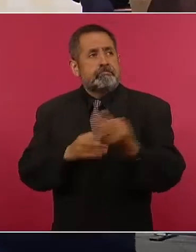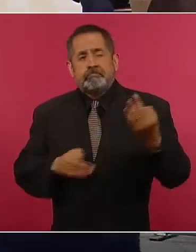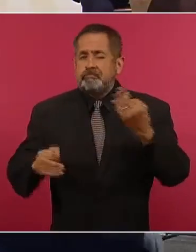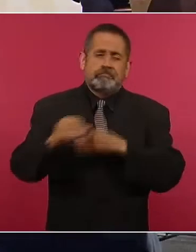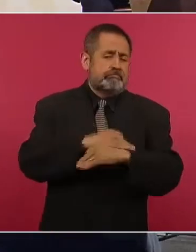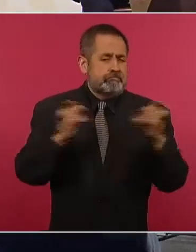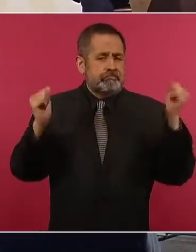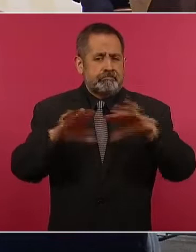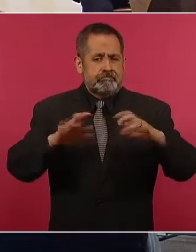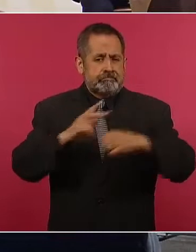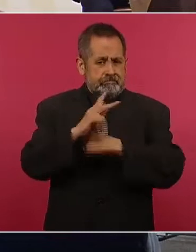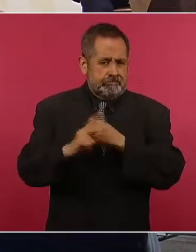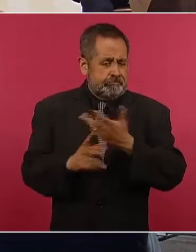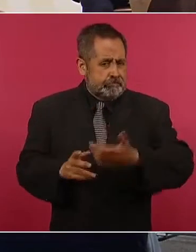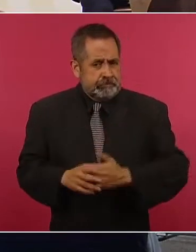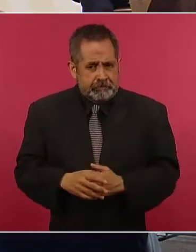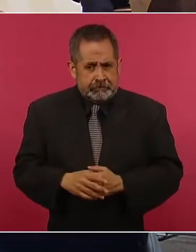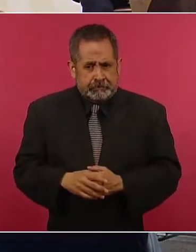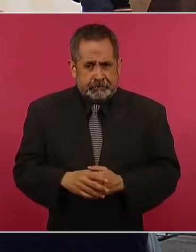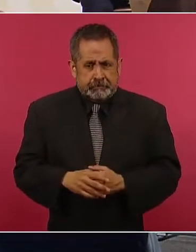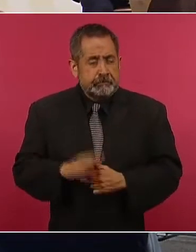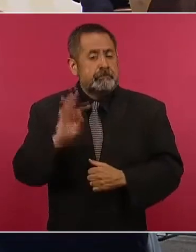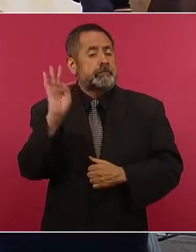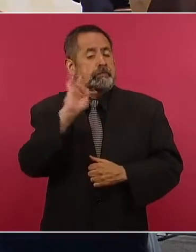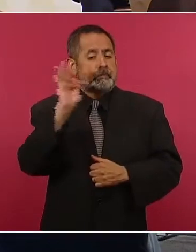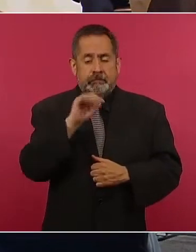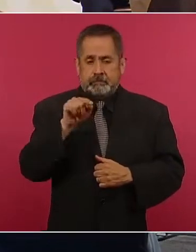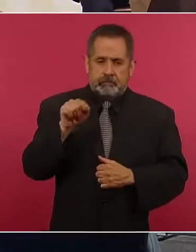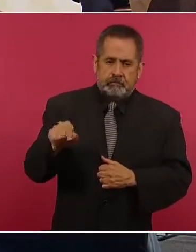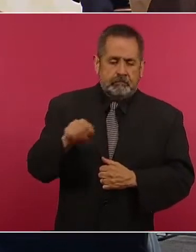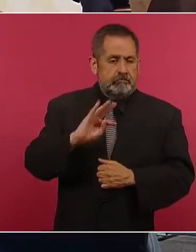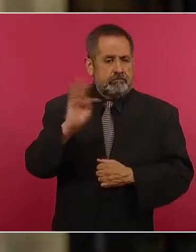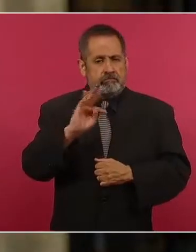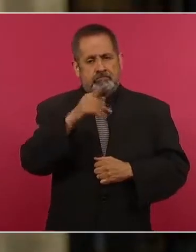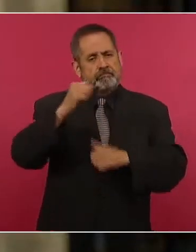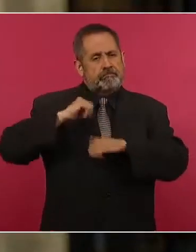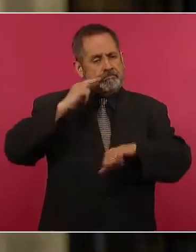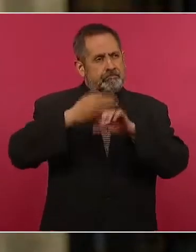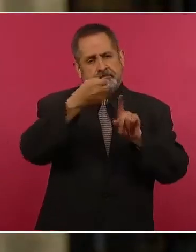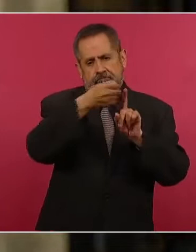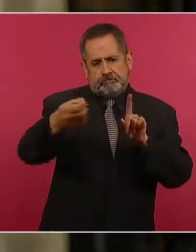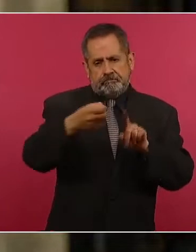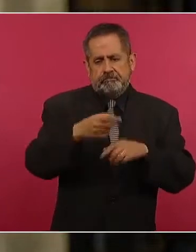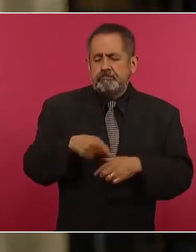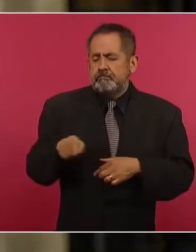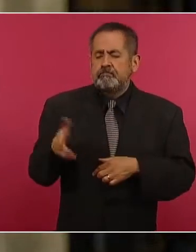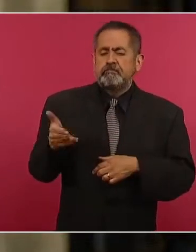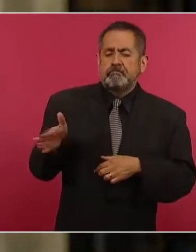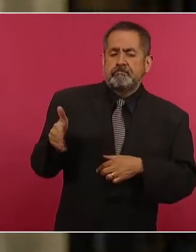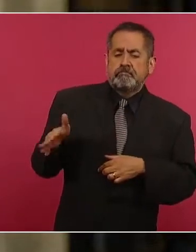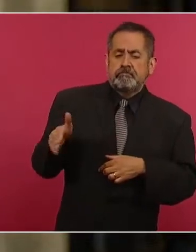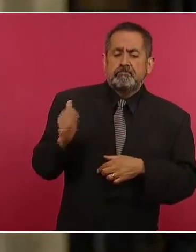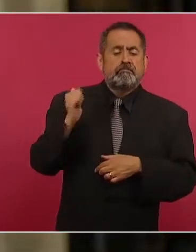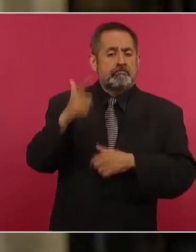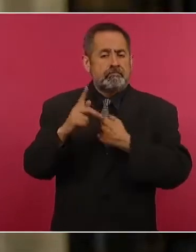los países, y en caso de que se excluya, así lo decida quien organiza esta cumbre, que se decida excluir